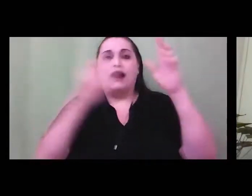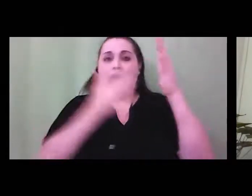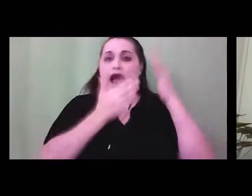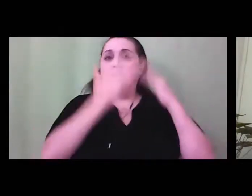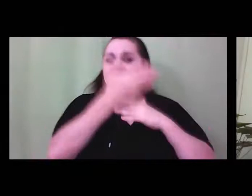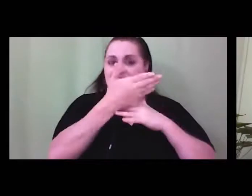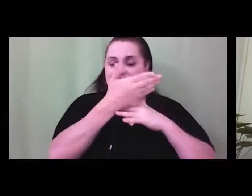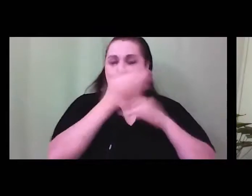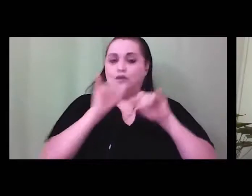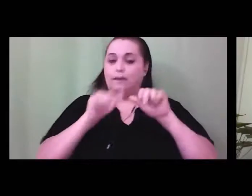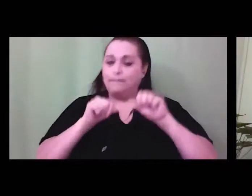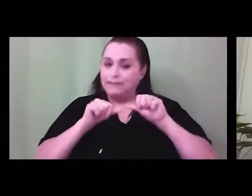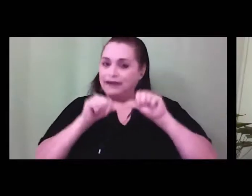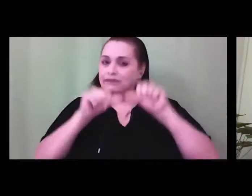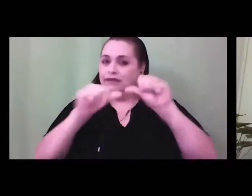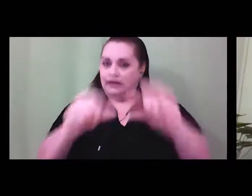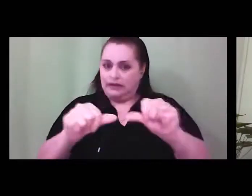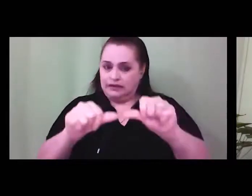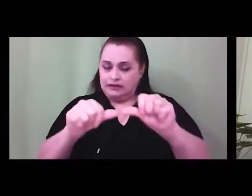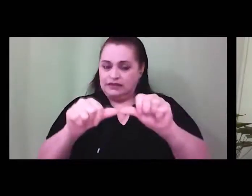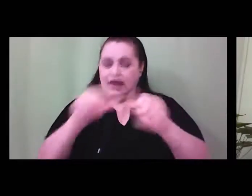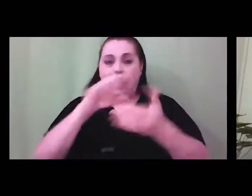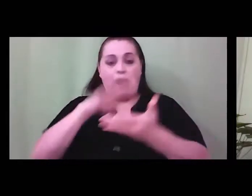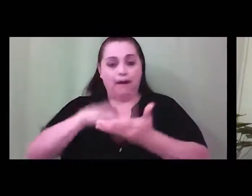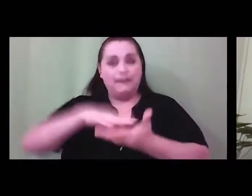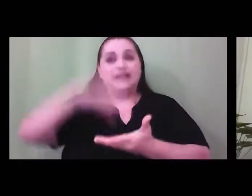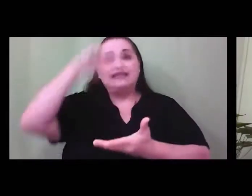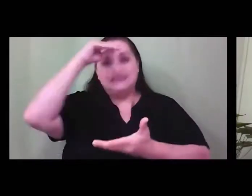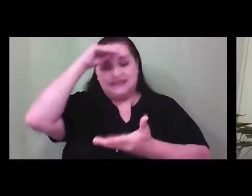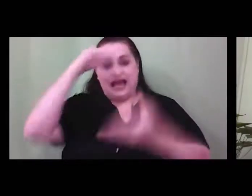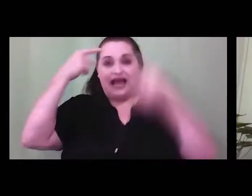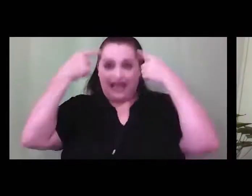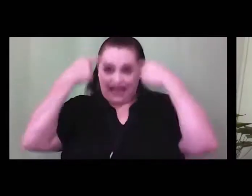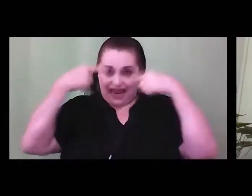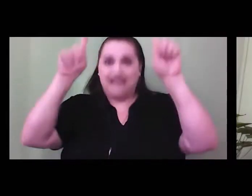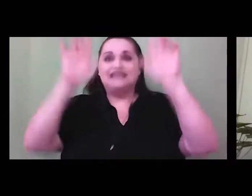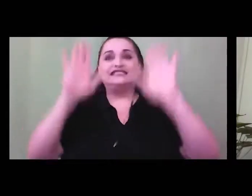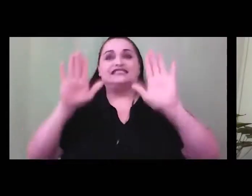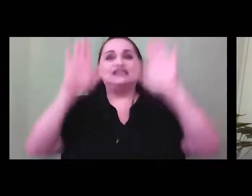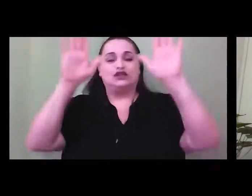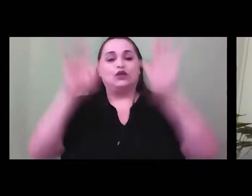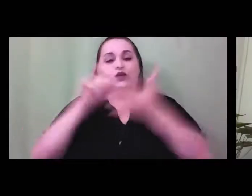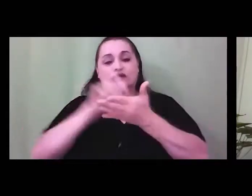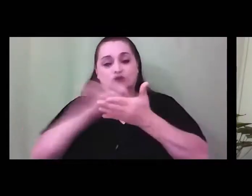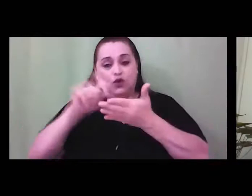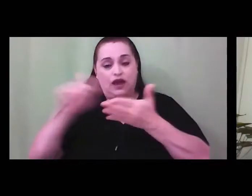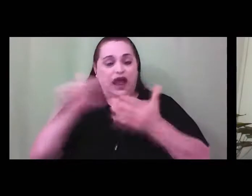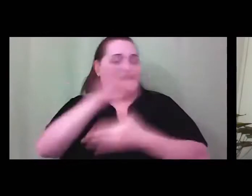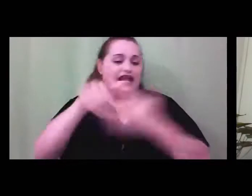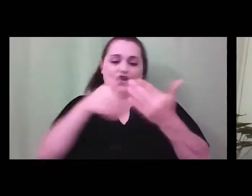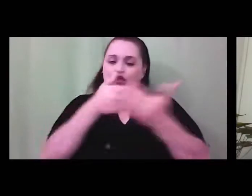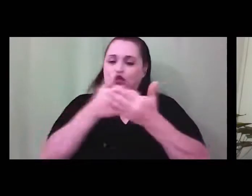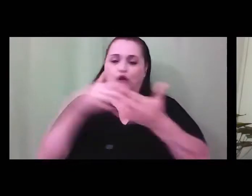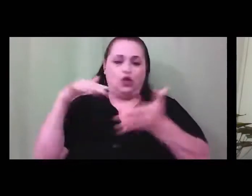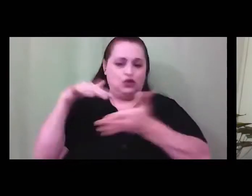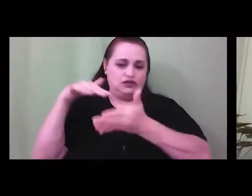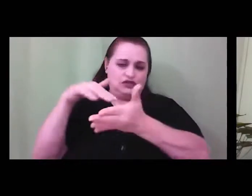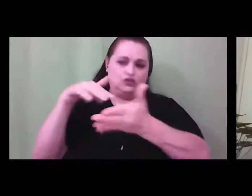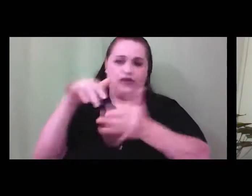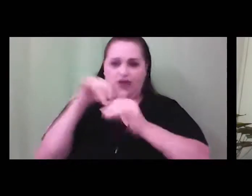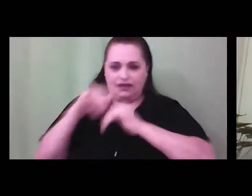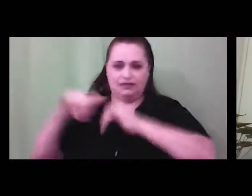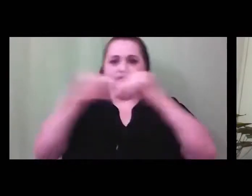la permanencia, el aprendizaje y el éxito escolar en todo el estudiantado.